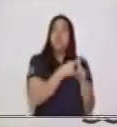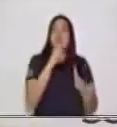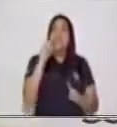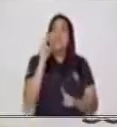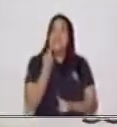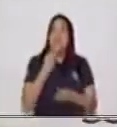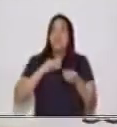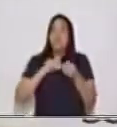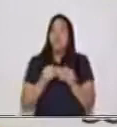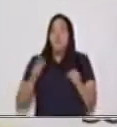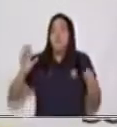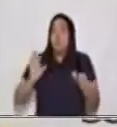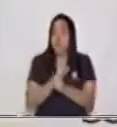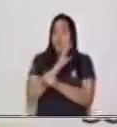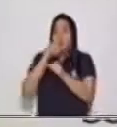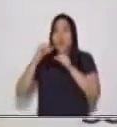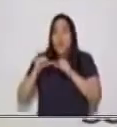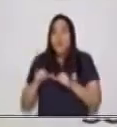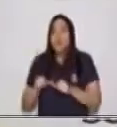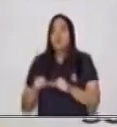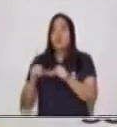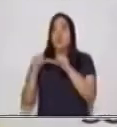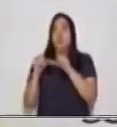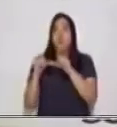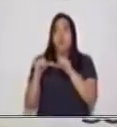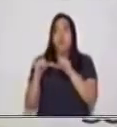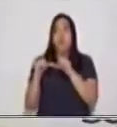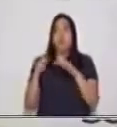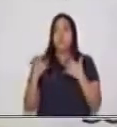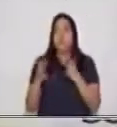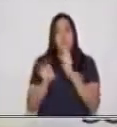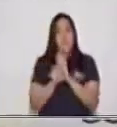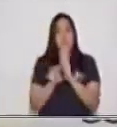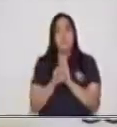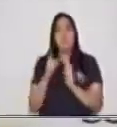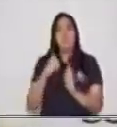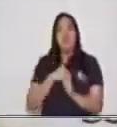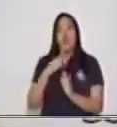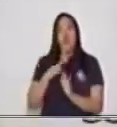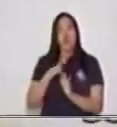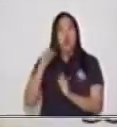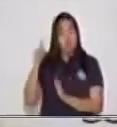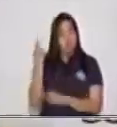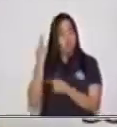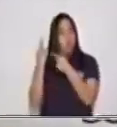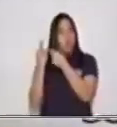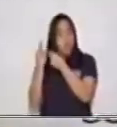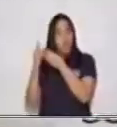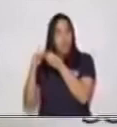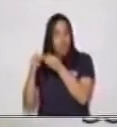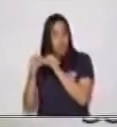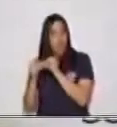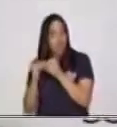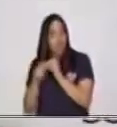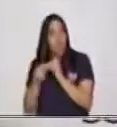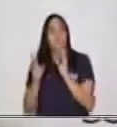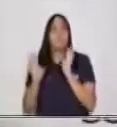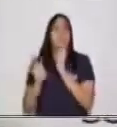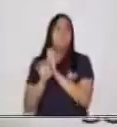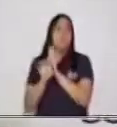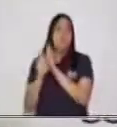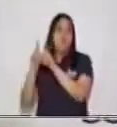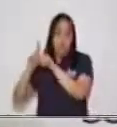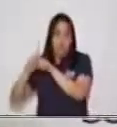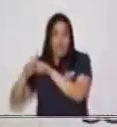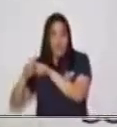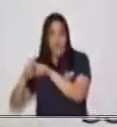enteros consecutivos. Si yo tengo un primer número, que le vamos a llamar X,